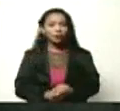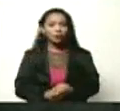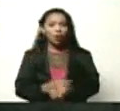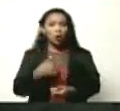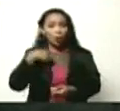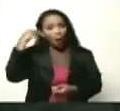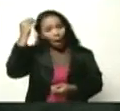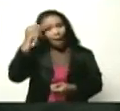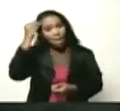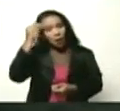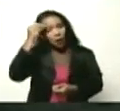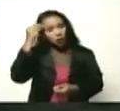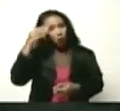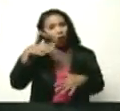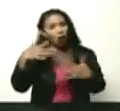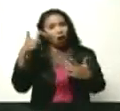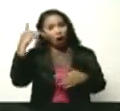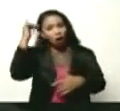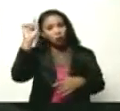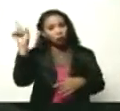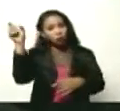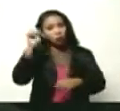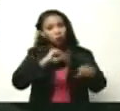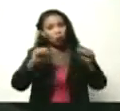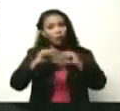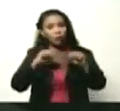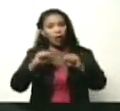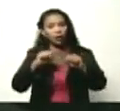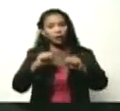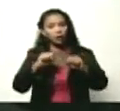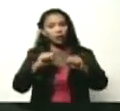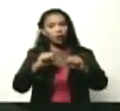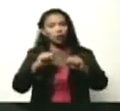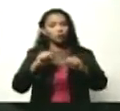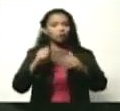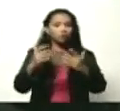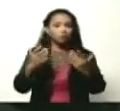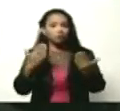pienso que hay un movimiento de compensación.